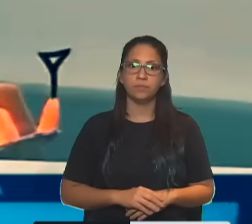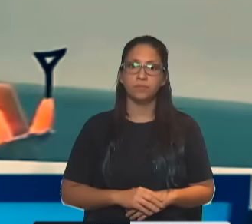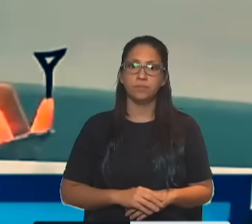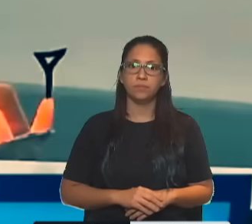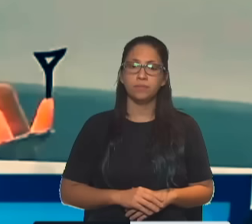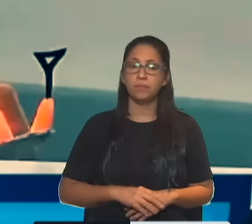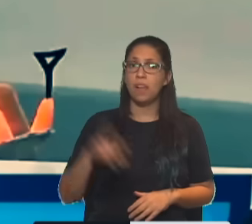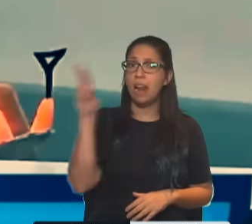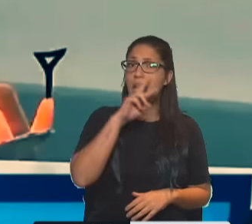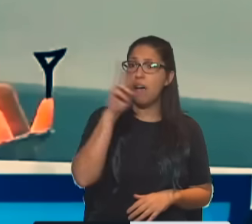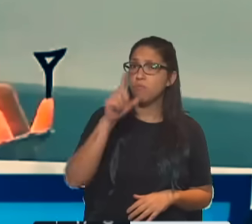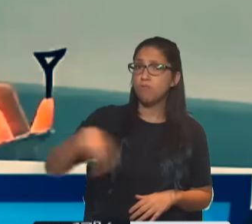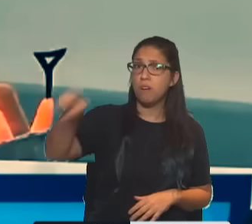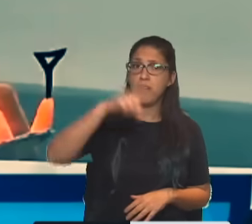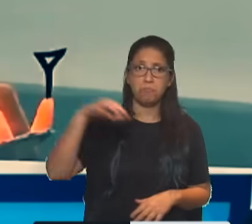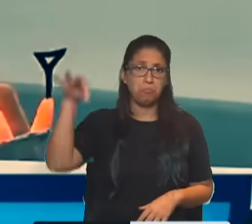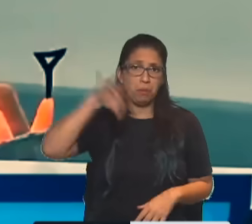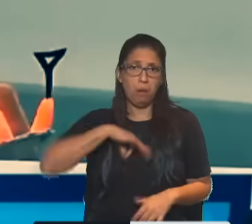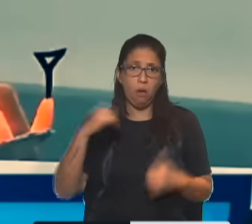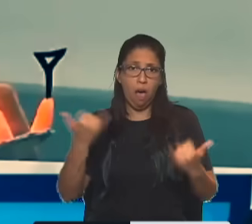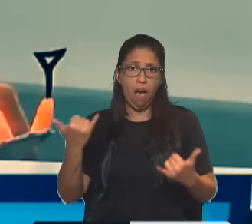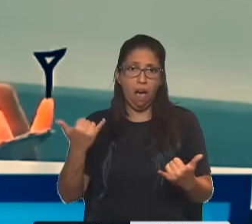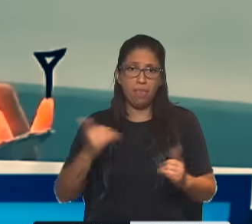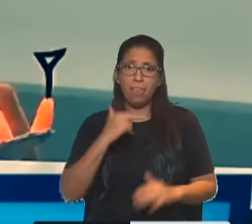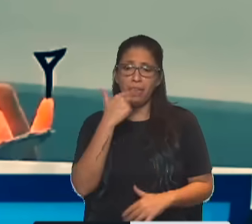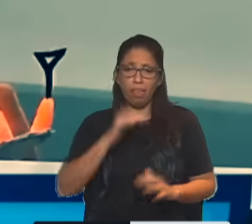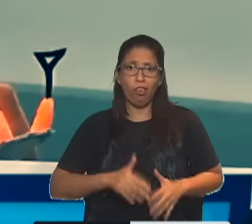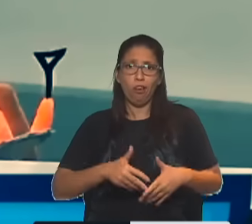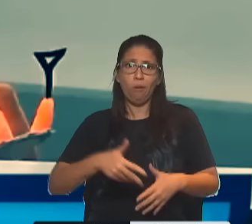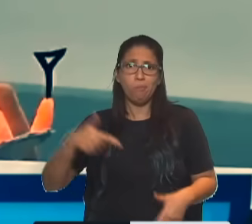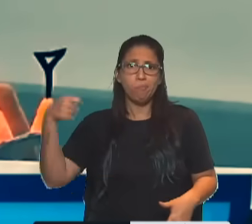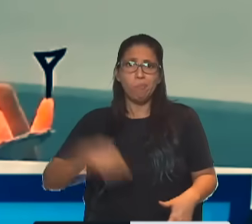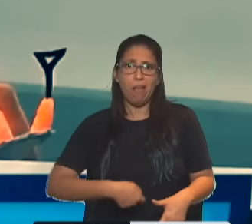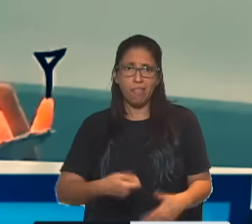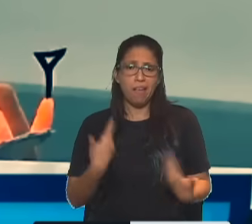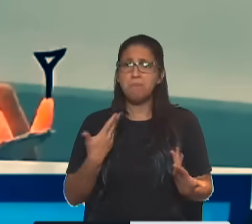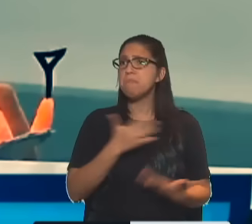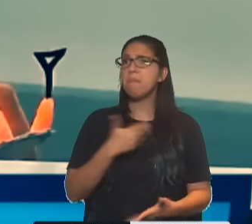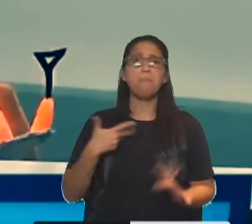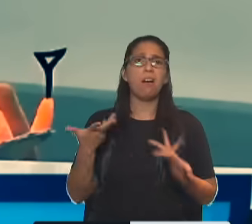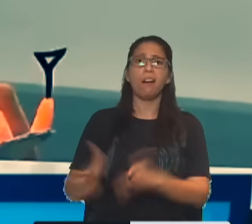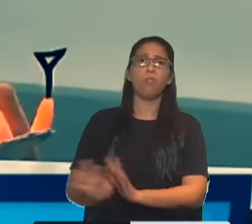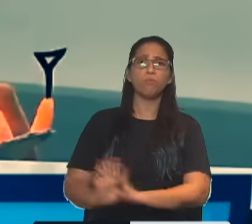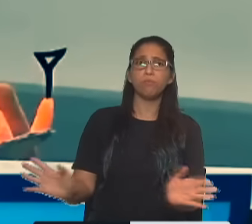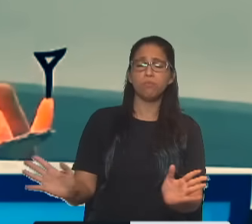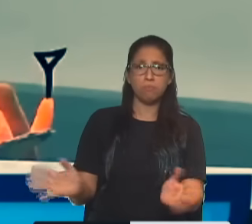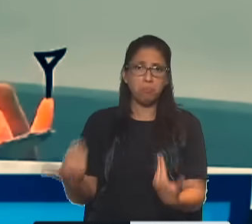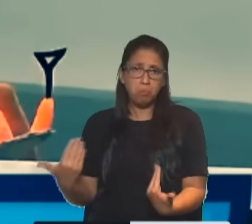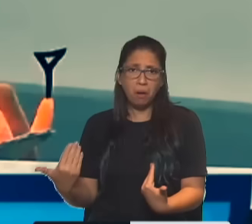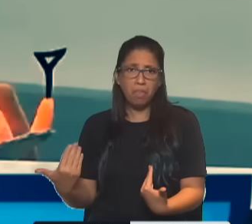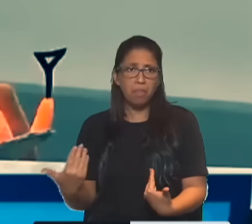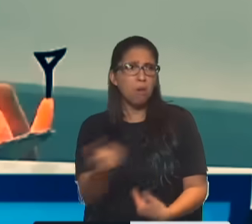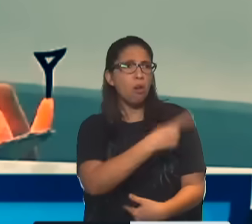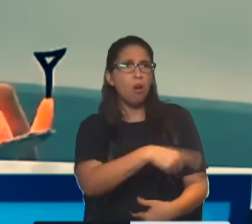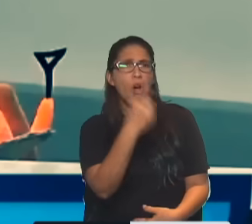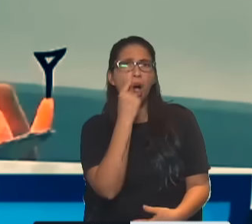Las mujeres tienen el privilegio de poder matar a sus hijos y renunciar a ser madres. Entonces, ¿por qué los hombres por